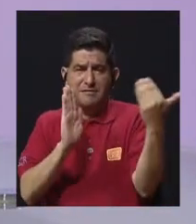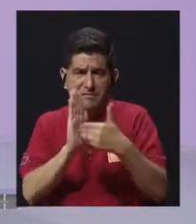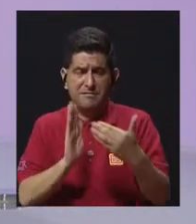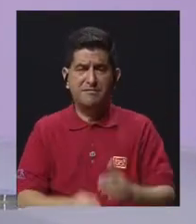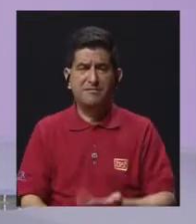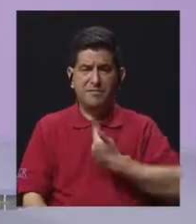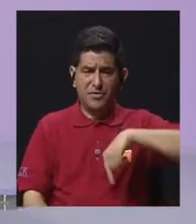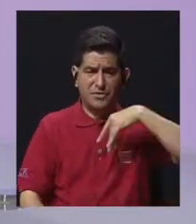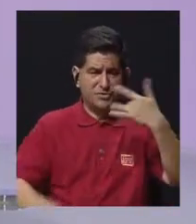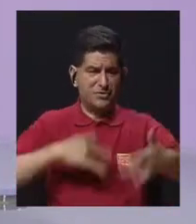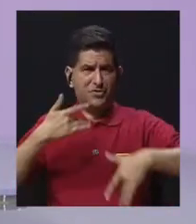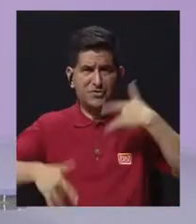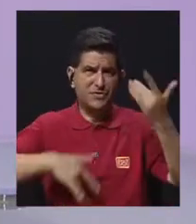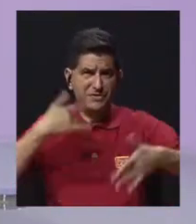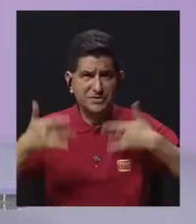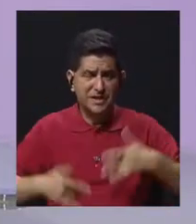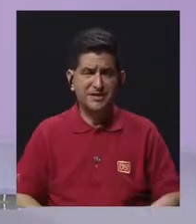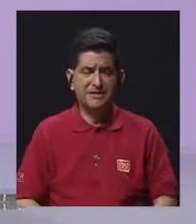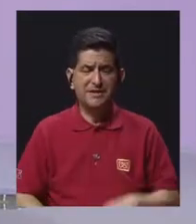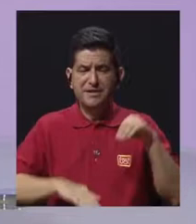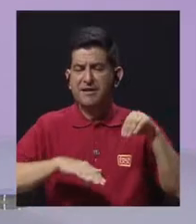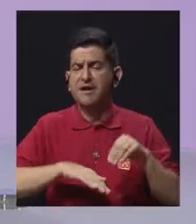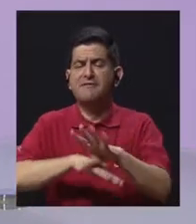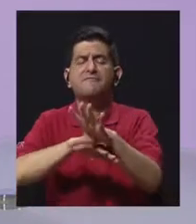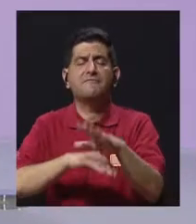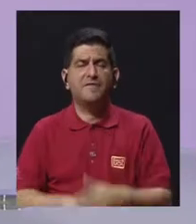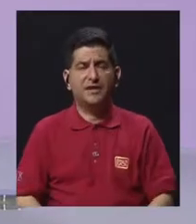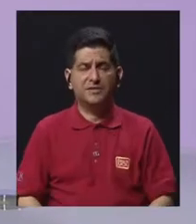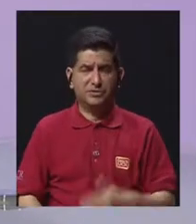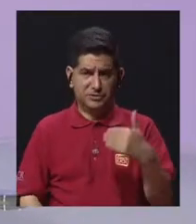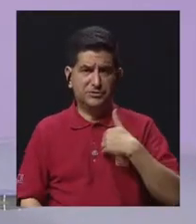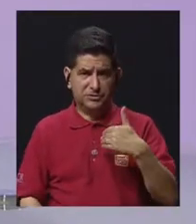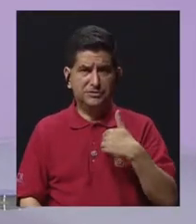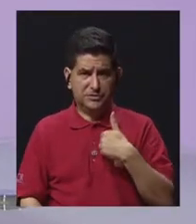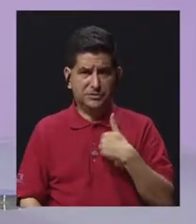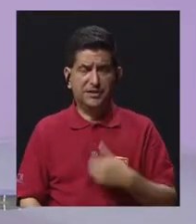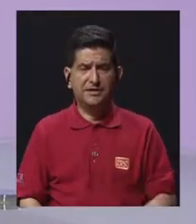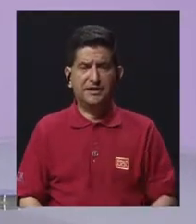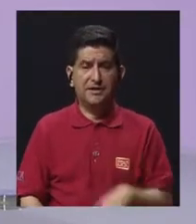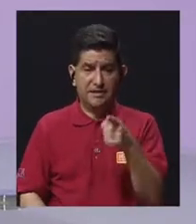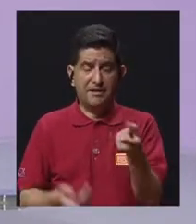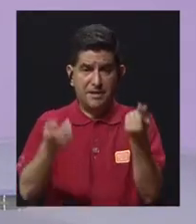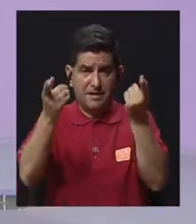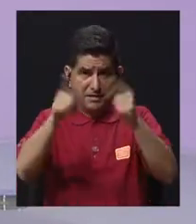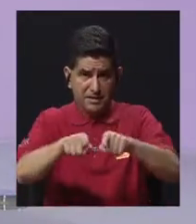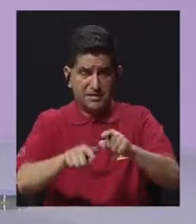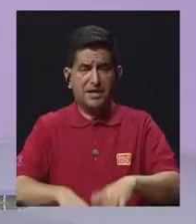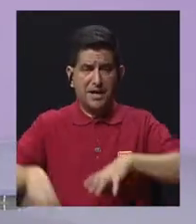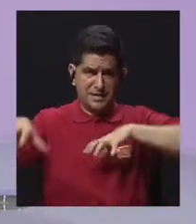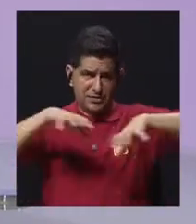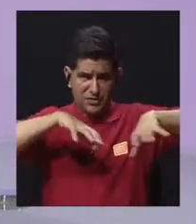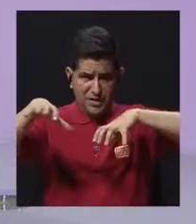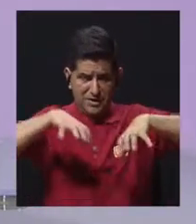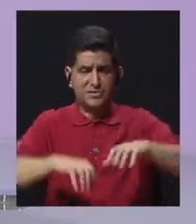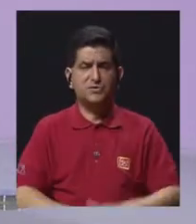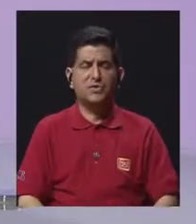sector más perjudicado. Somos las que más sentimos las secuelas, como dicen, o las